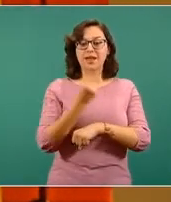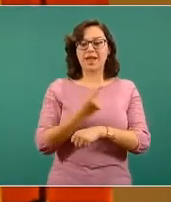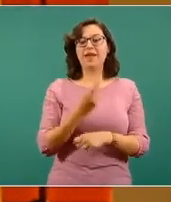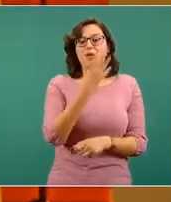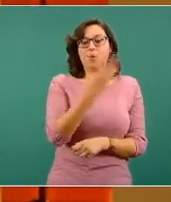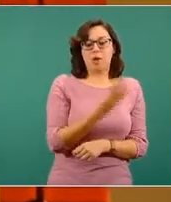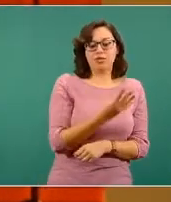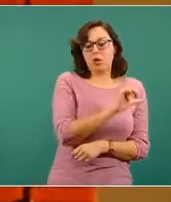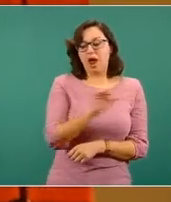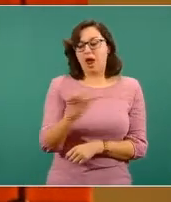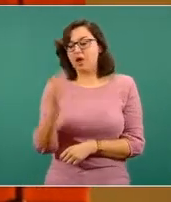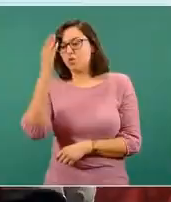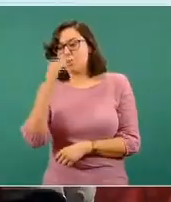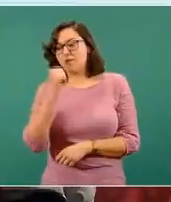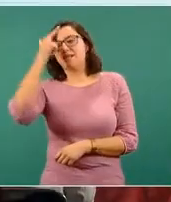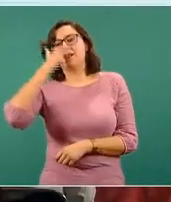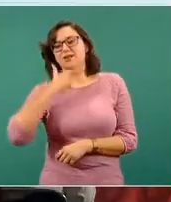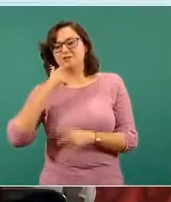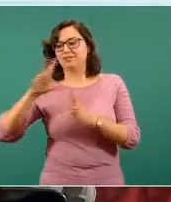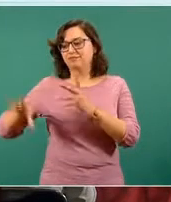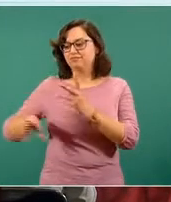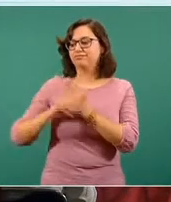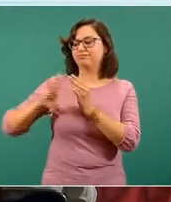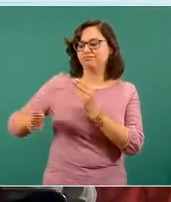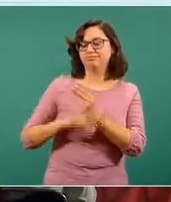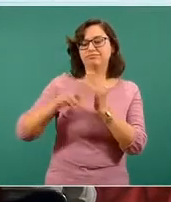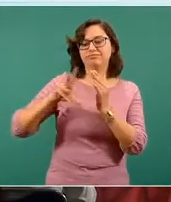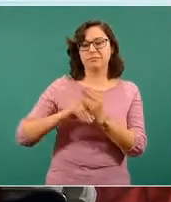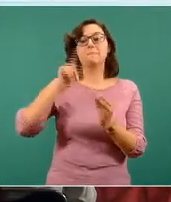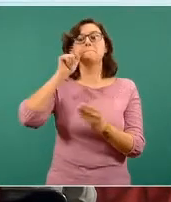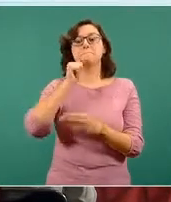lo presentaremos. La siguiente, por favor.